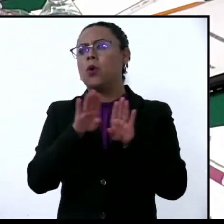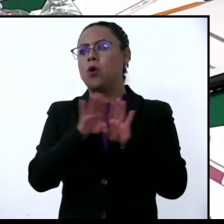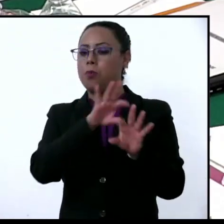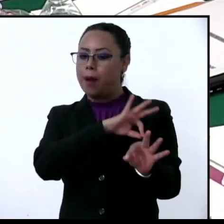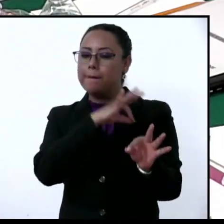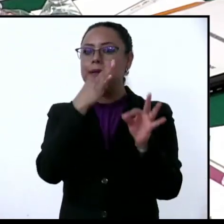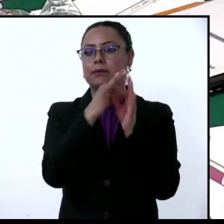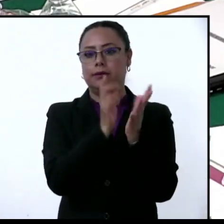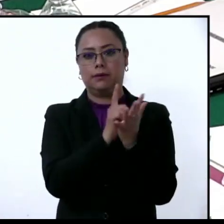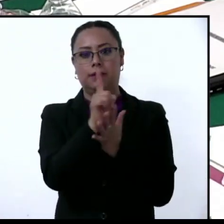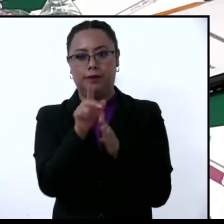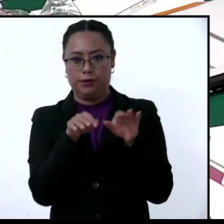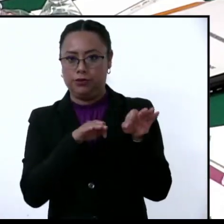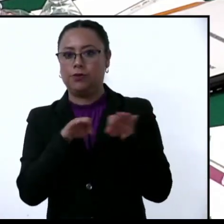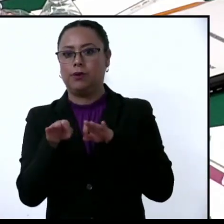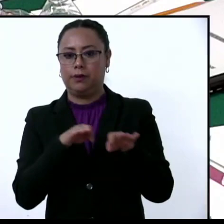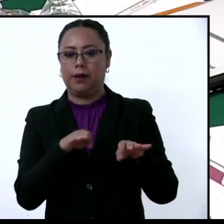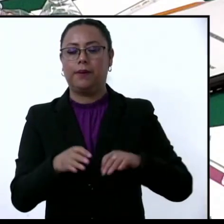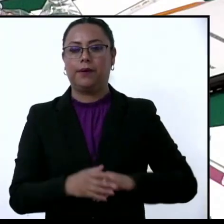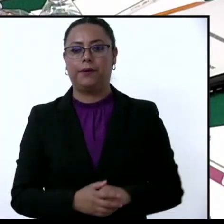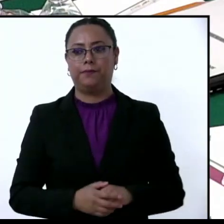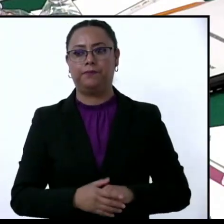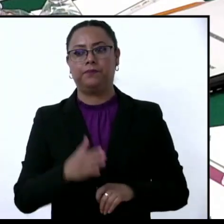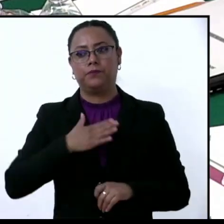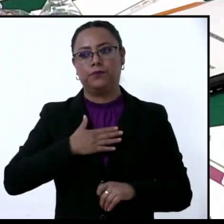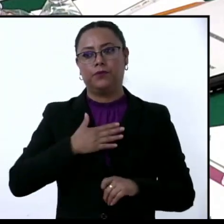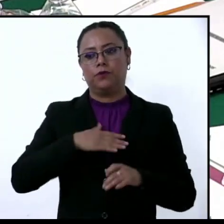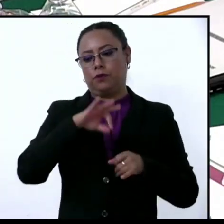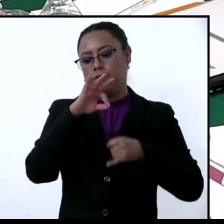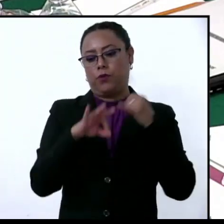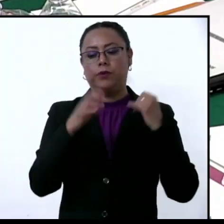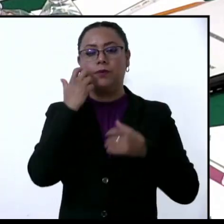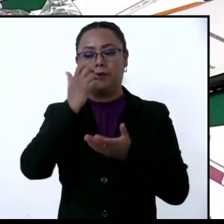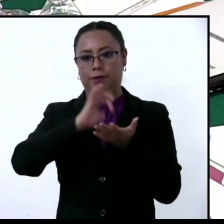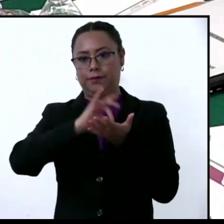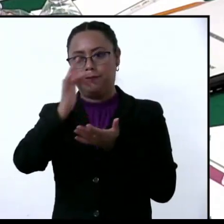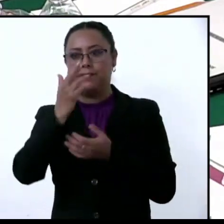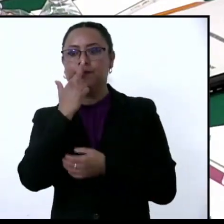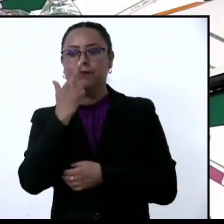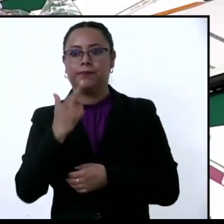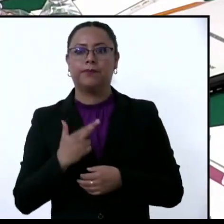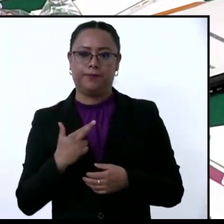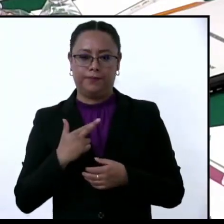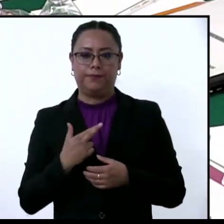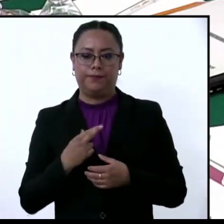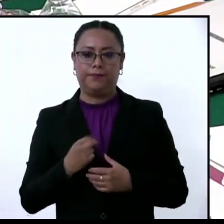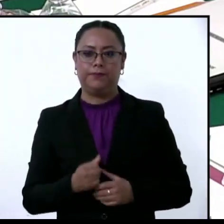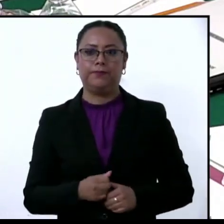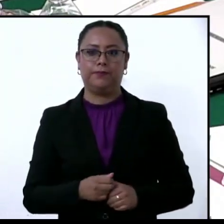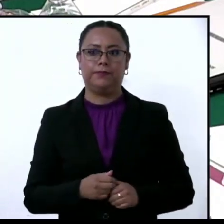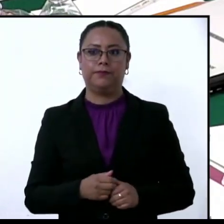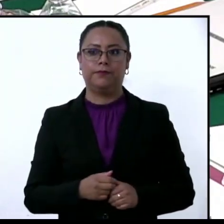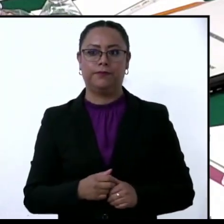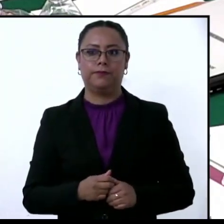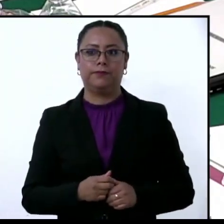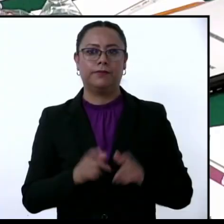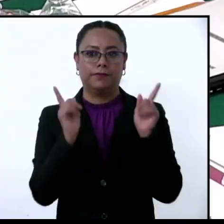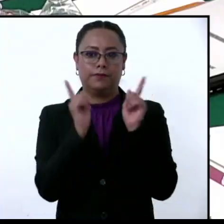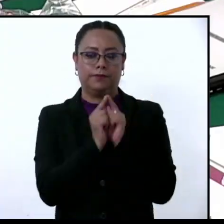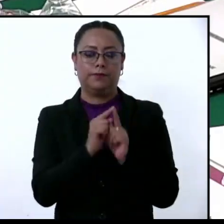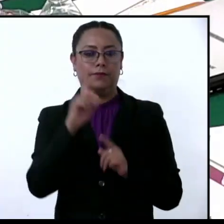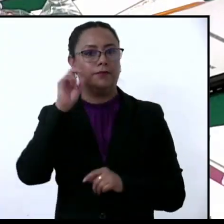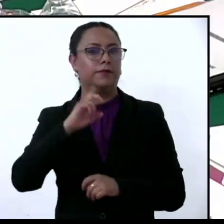trabajo. No me resta más que agradecer de antemano sus amables respuestas en cuanto a diputada presidenta.